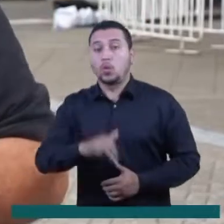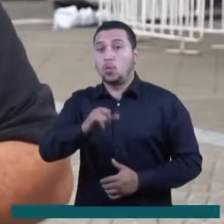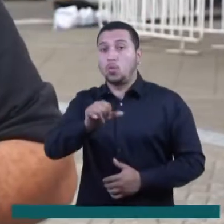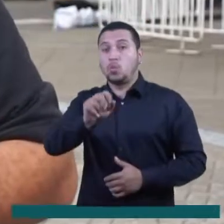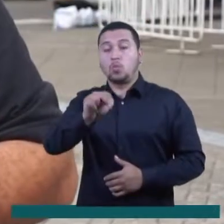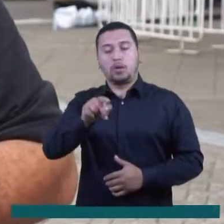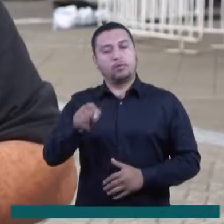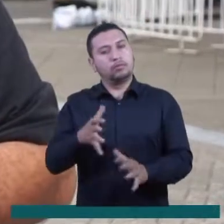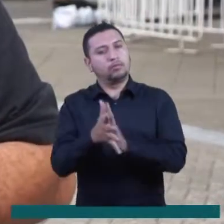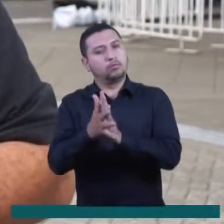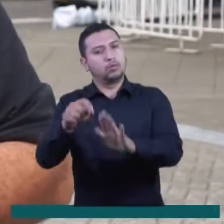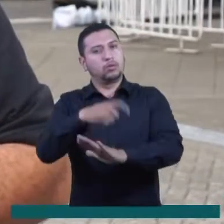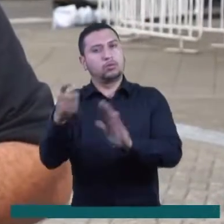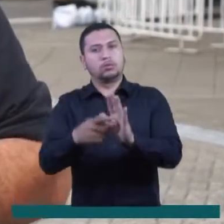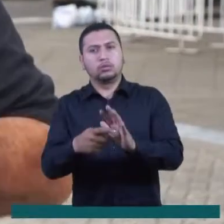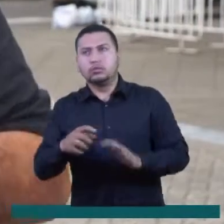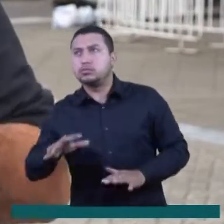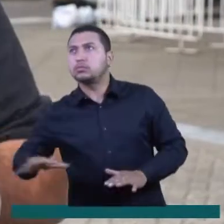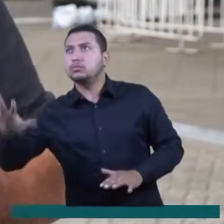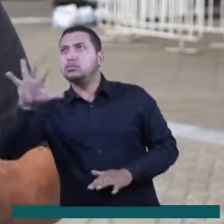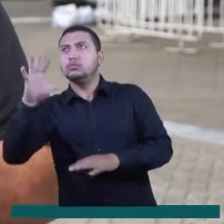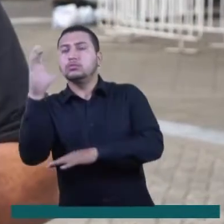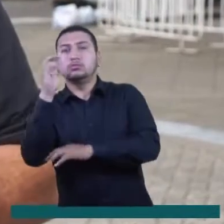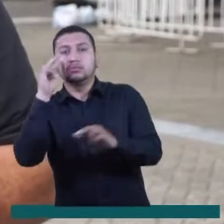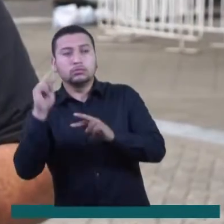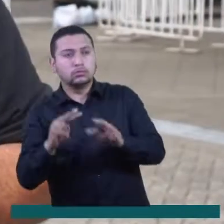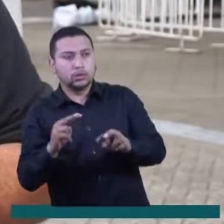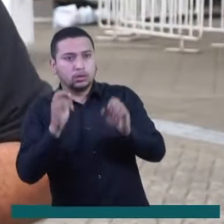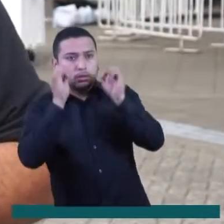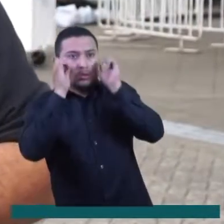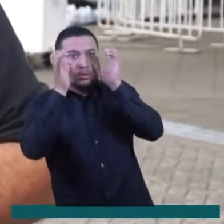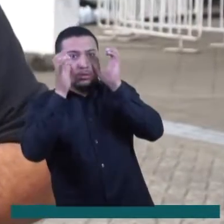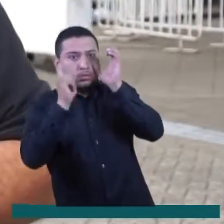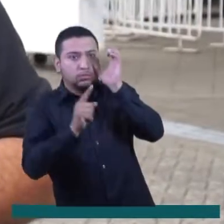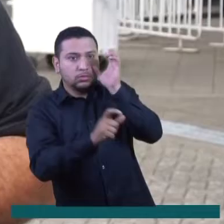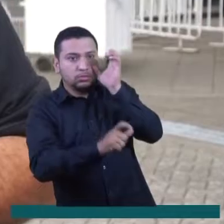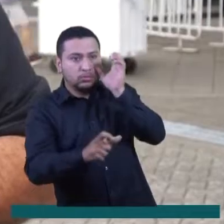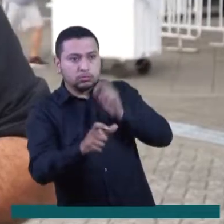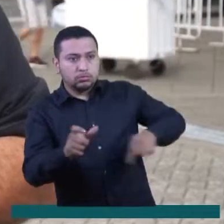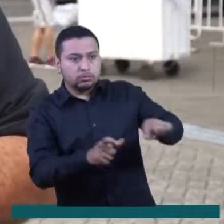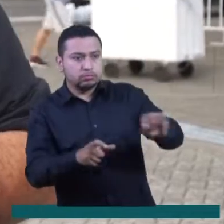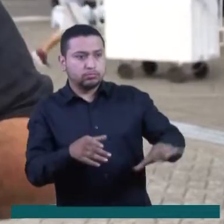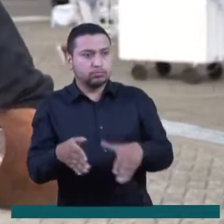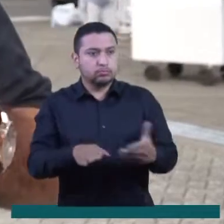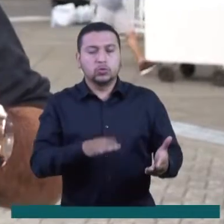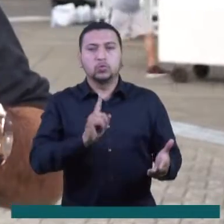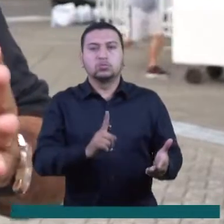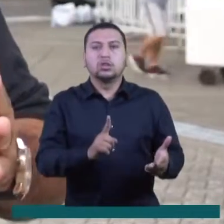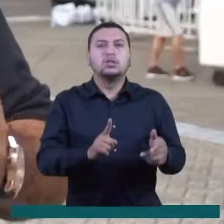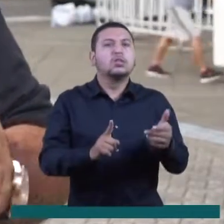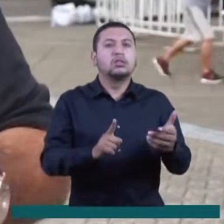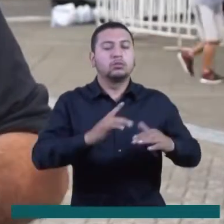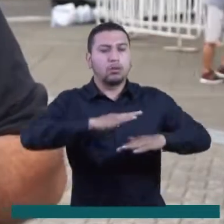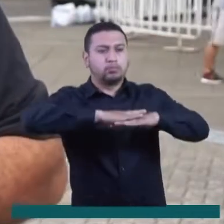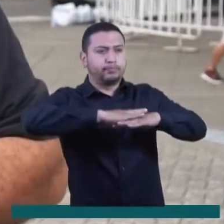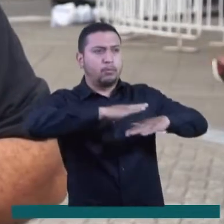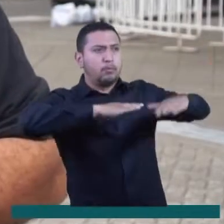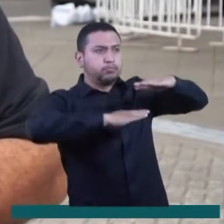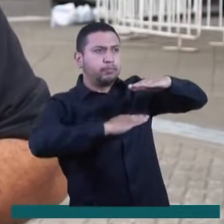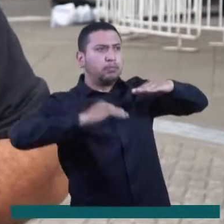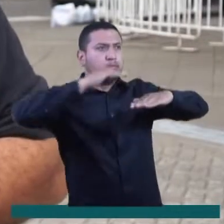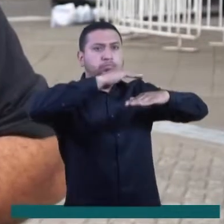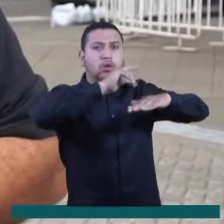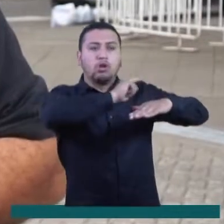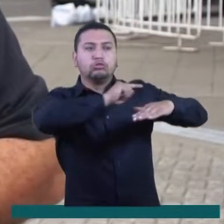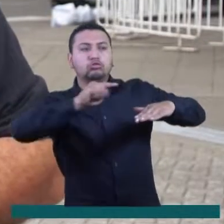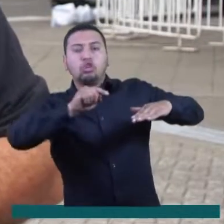país no sale de su asombro al ver cómo en el Espinal varias personas fallecieron tras el colapso de 8 palcos en la Plaza